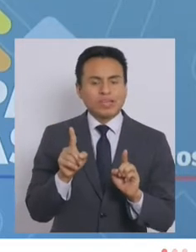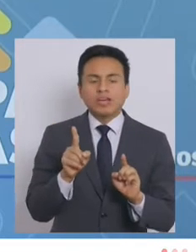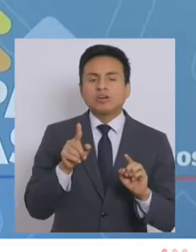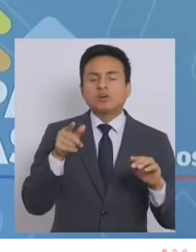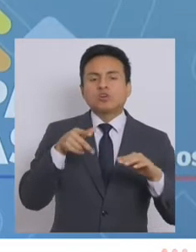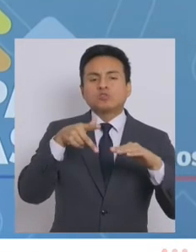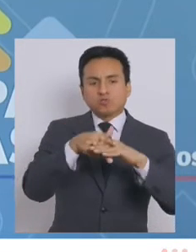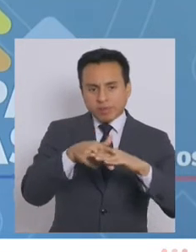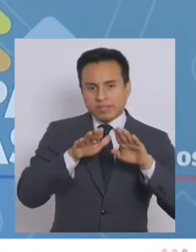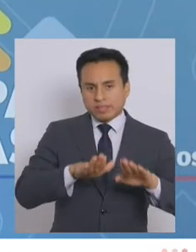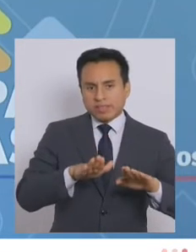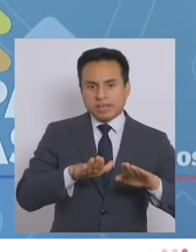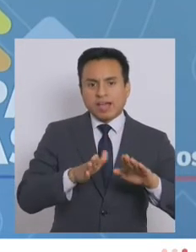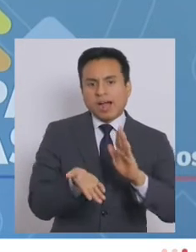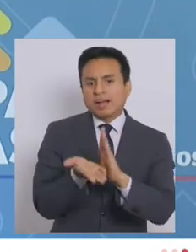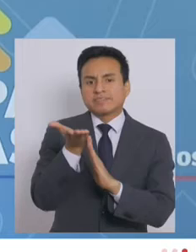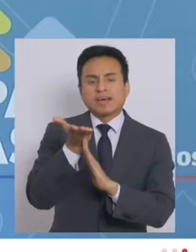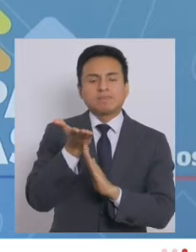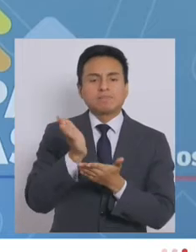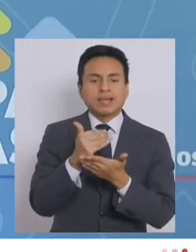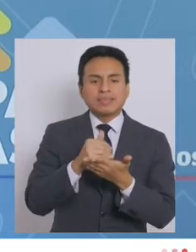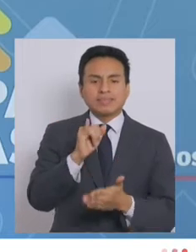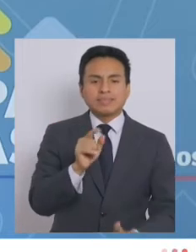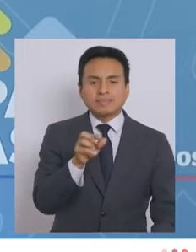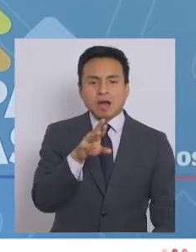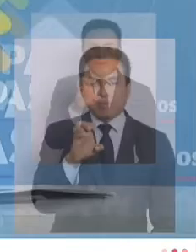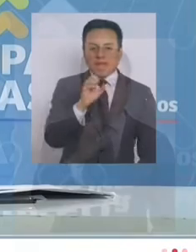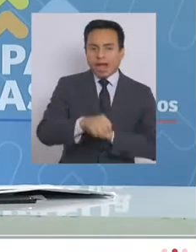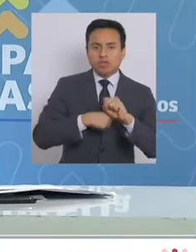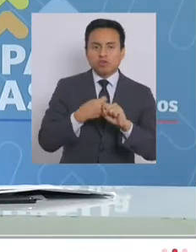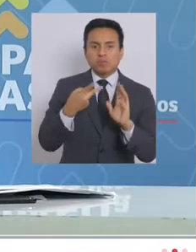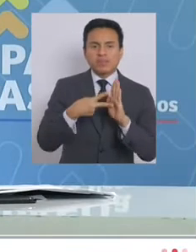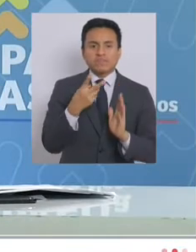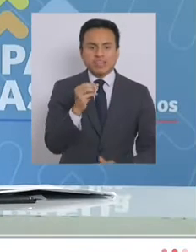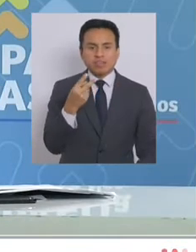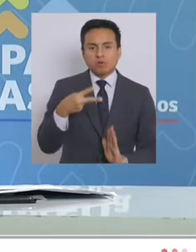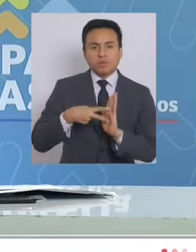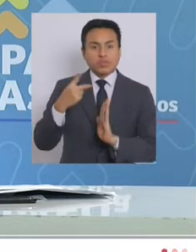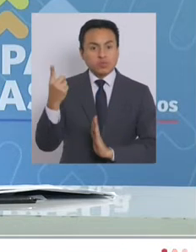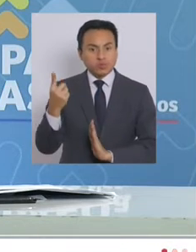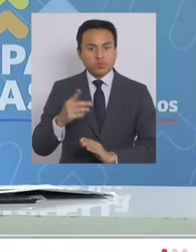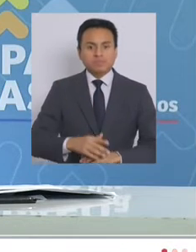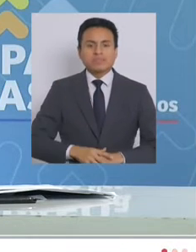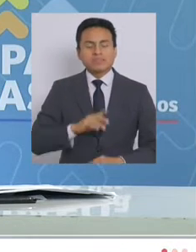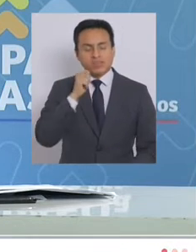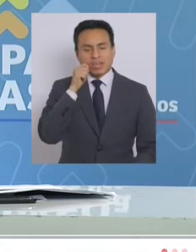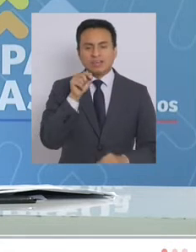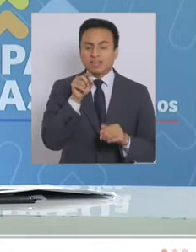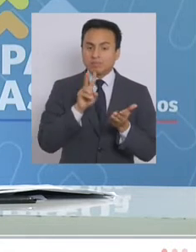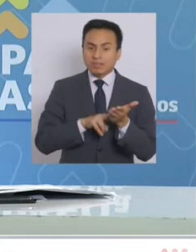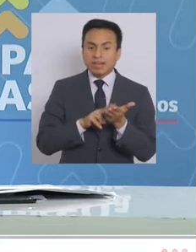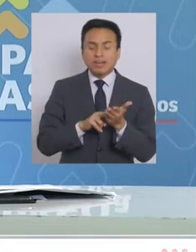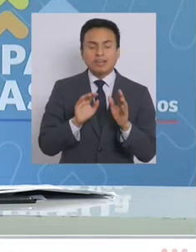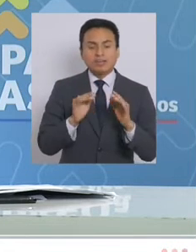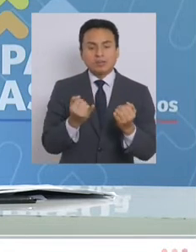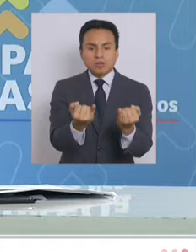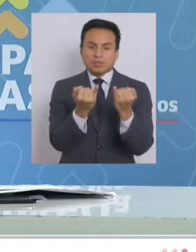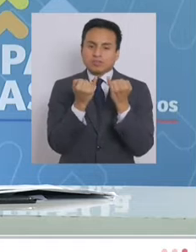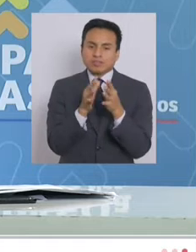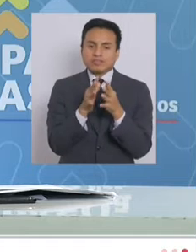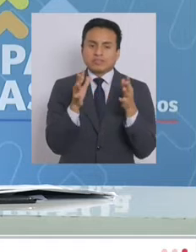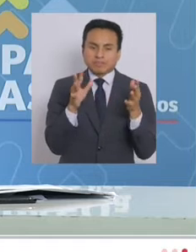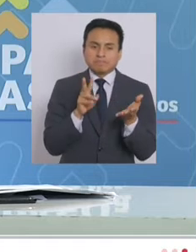suspende el alza para los planes de isapres para los años 2020 y 2021 esto es una gran noticia para